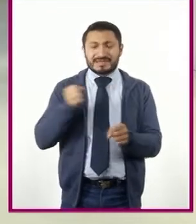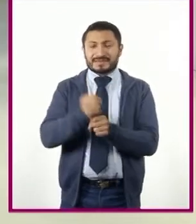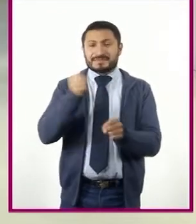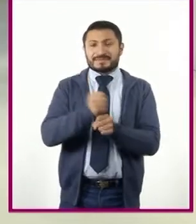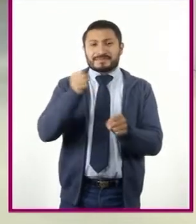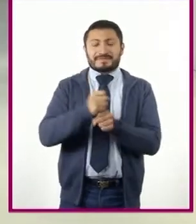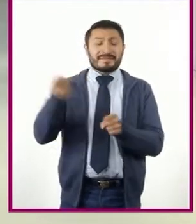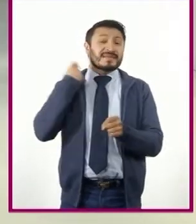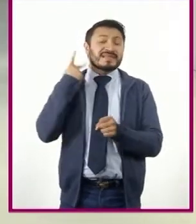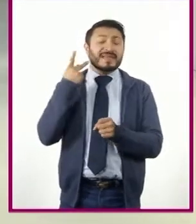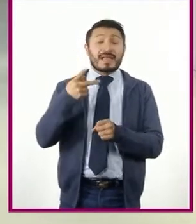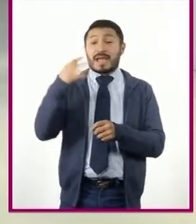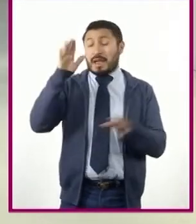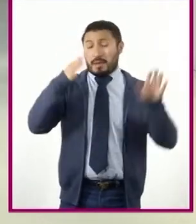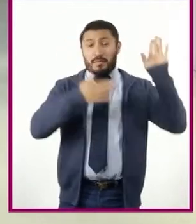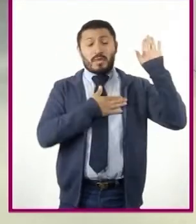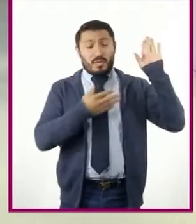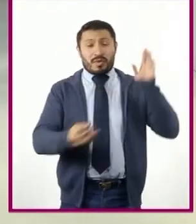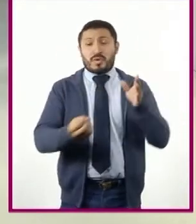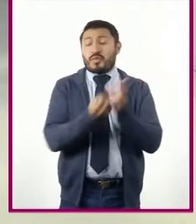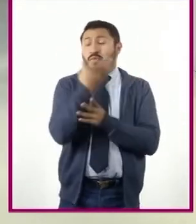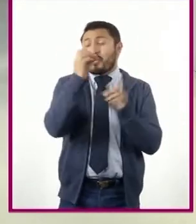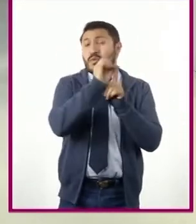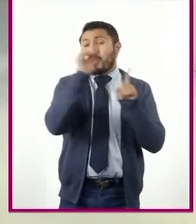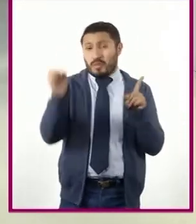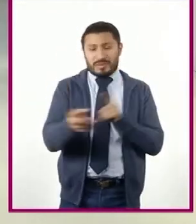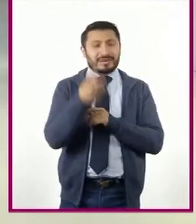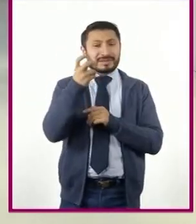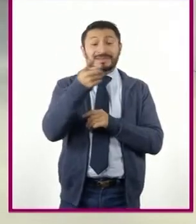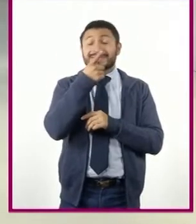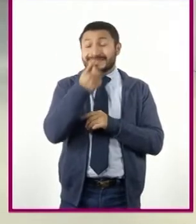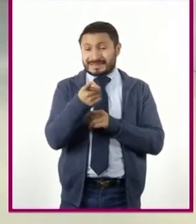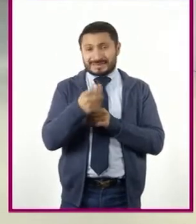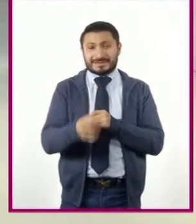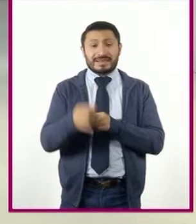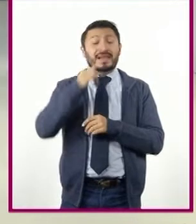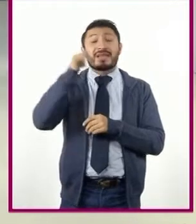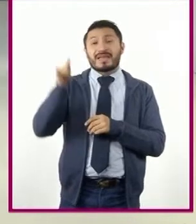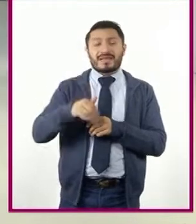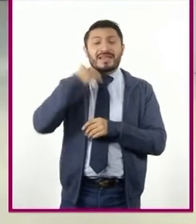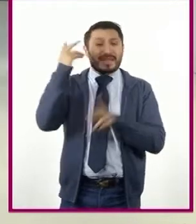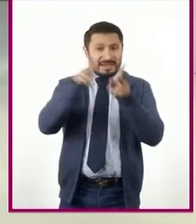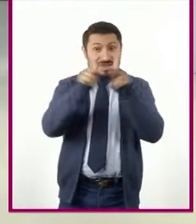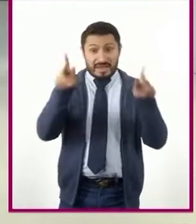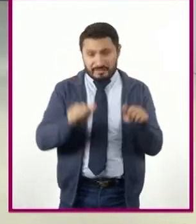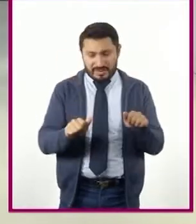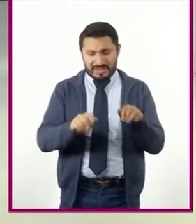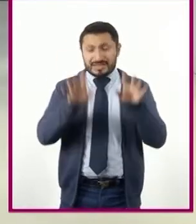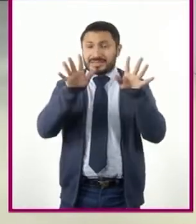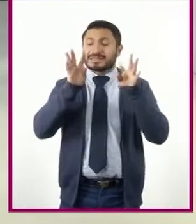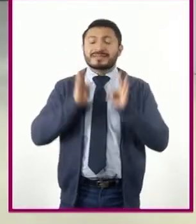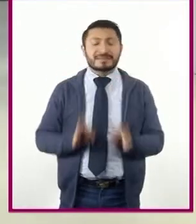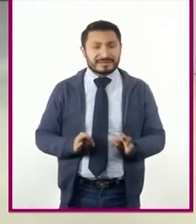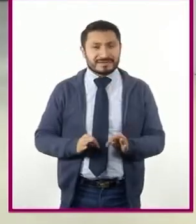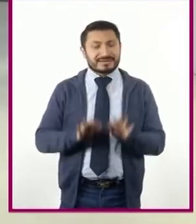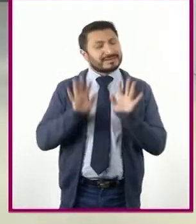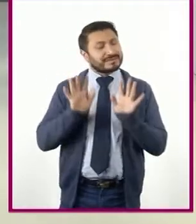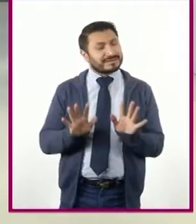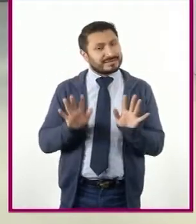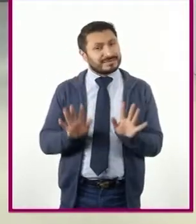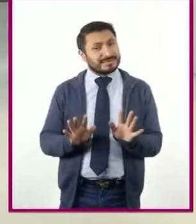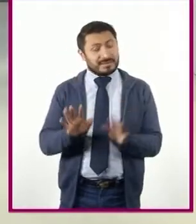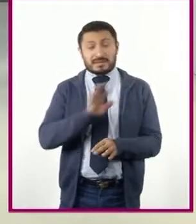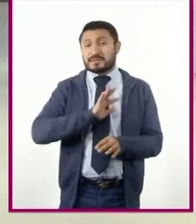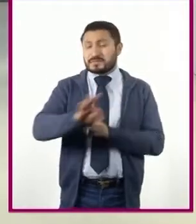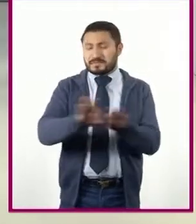fascista y prometió establecer un nuevo orden. Dijo: Italia quiere paz, tranquilidad, calma en la que